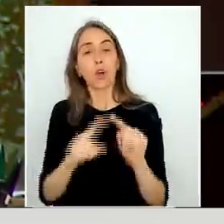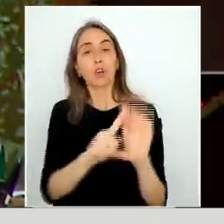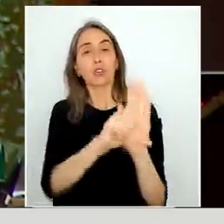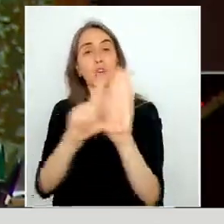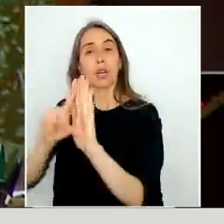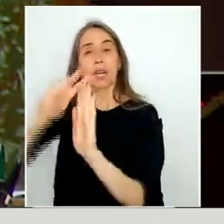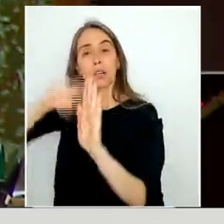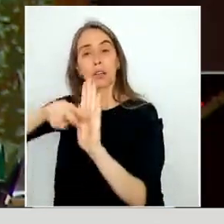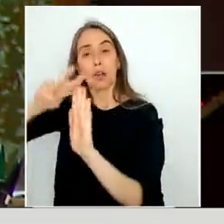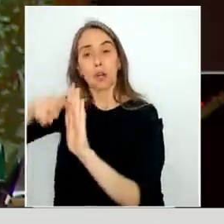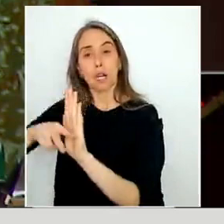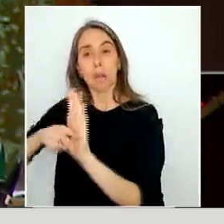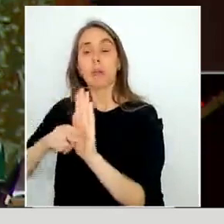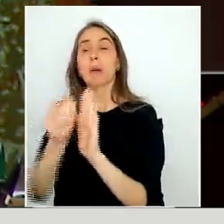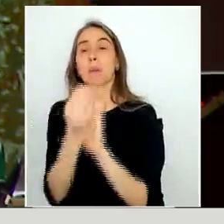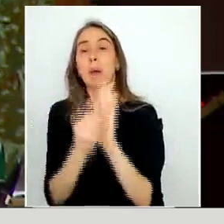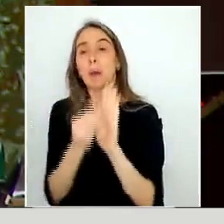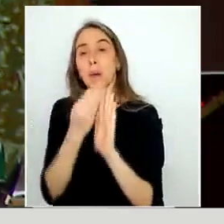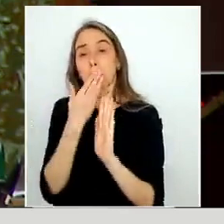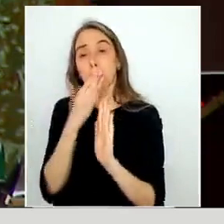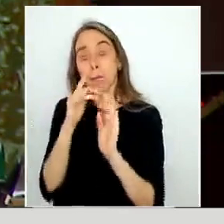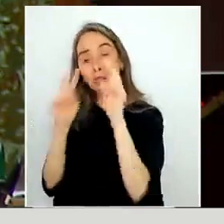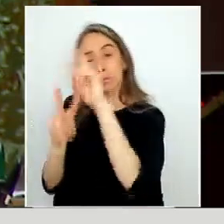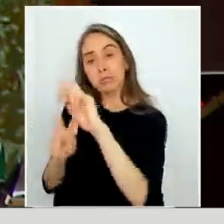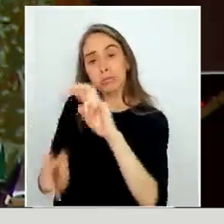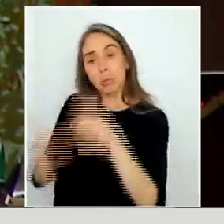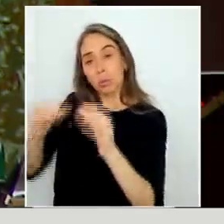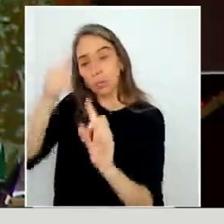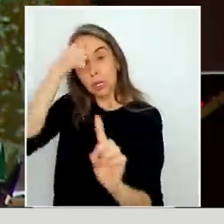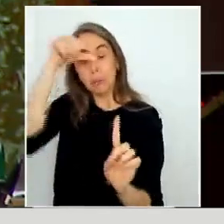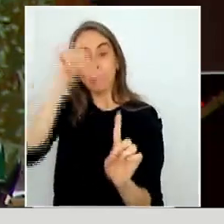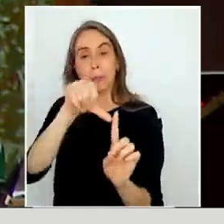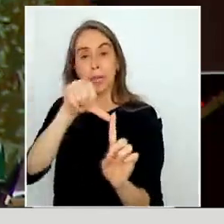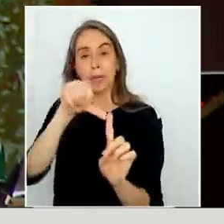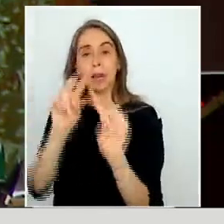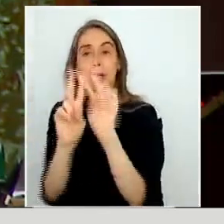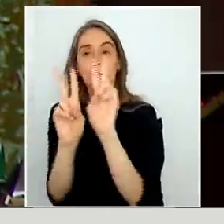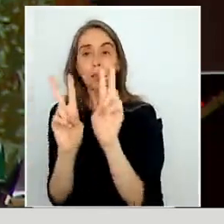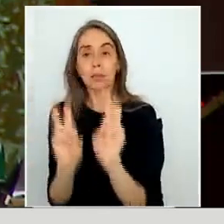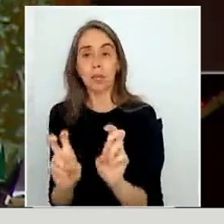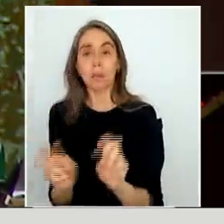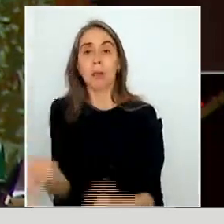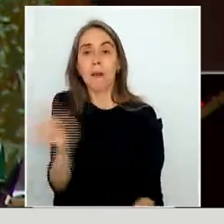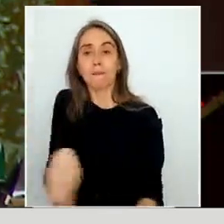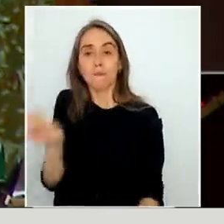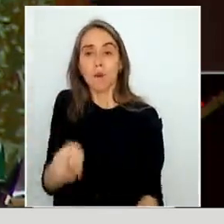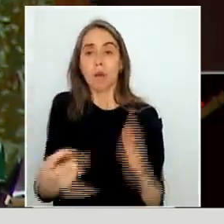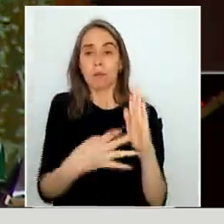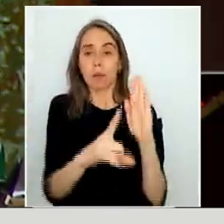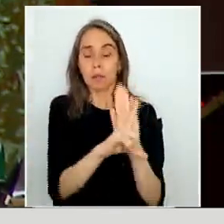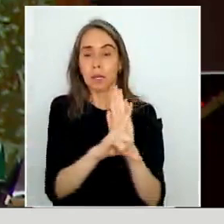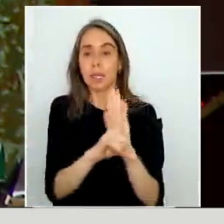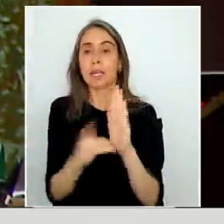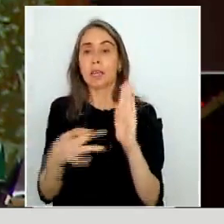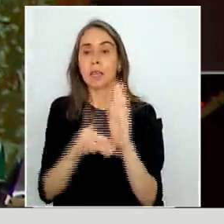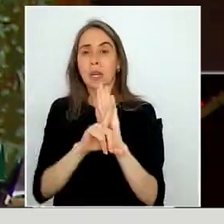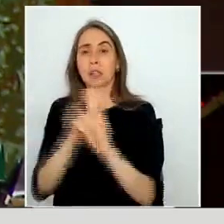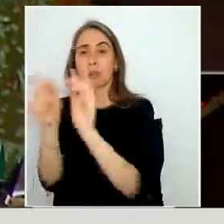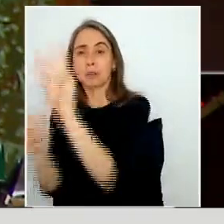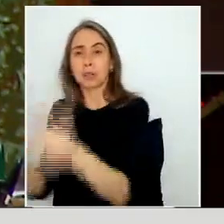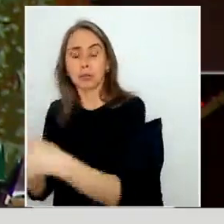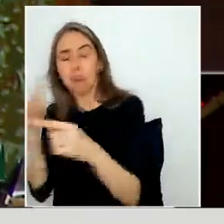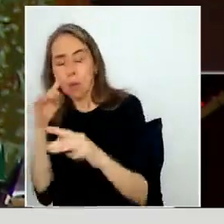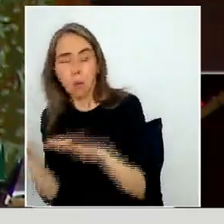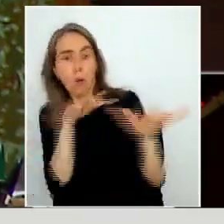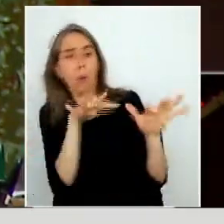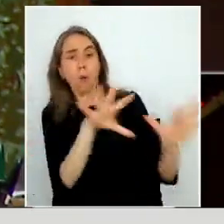objeto de mejorar la persecución penal con énfasis en materia de reincidencia y en delitos de mayor connotación social